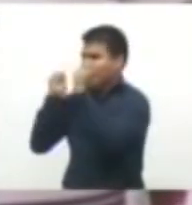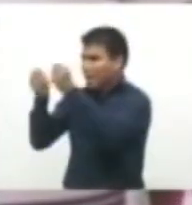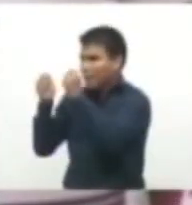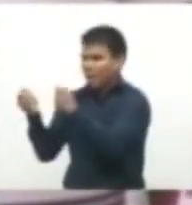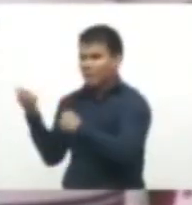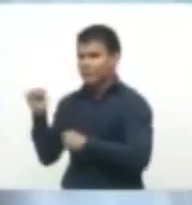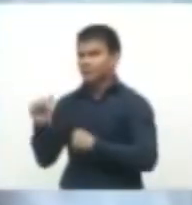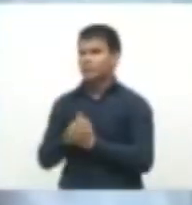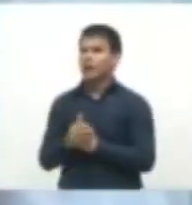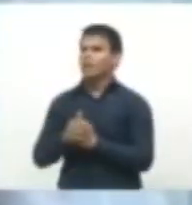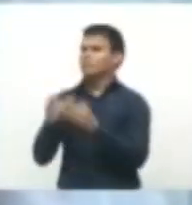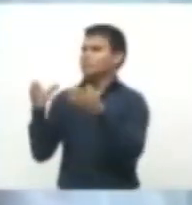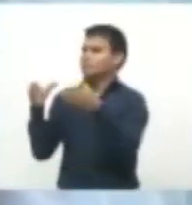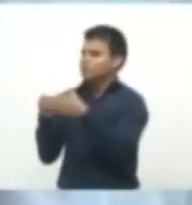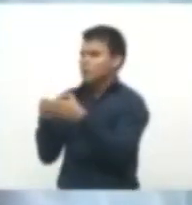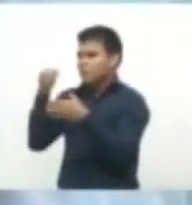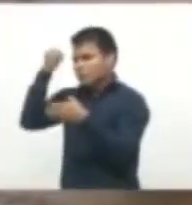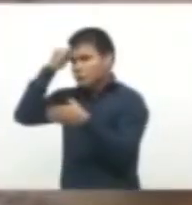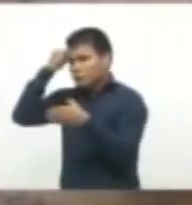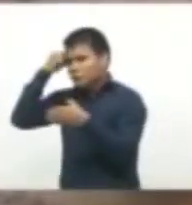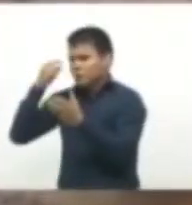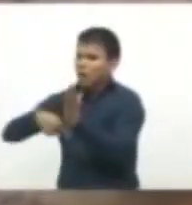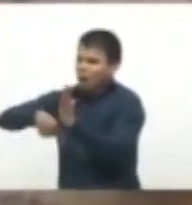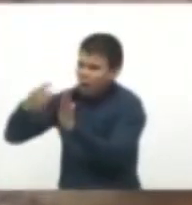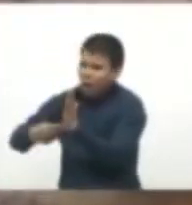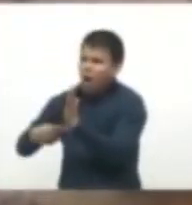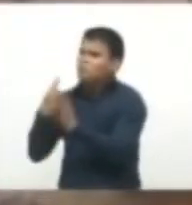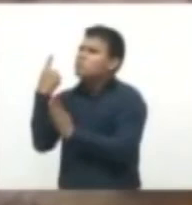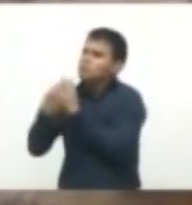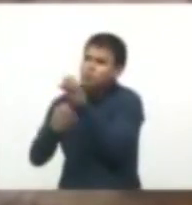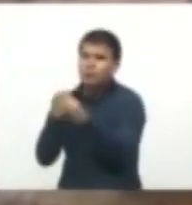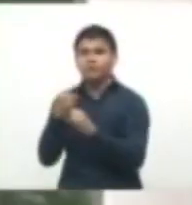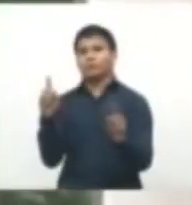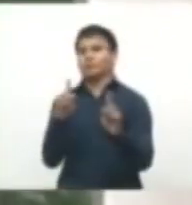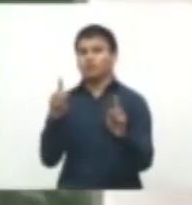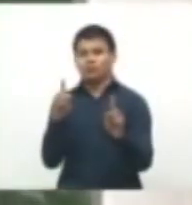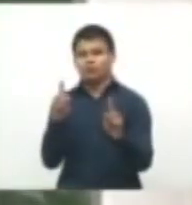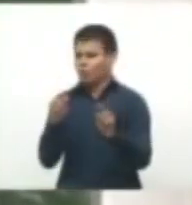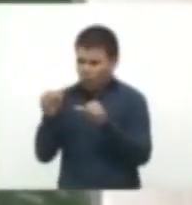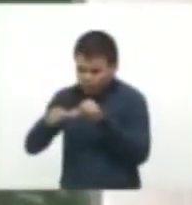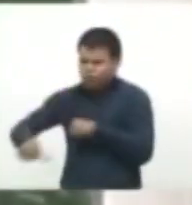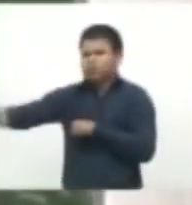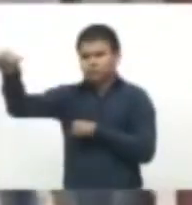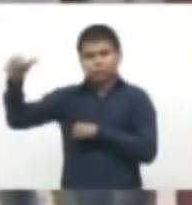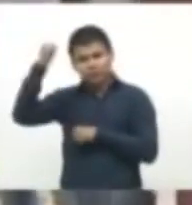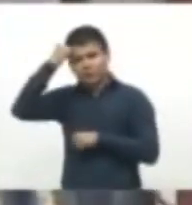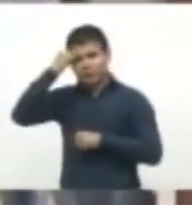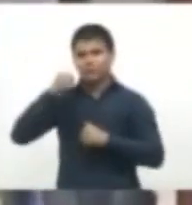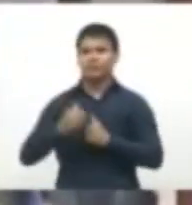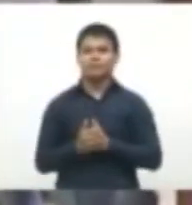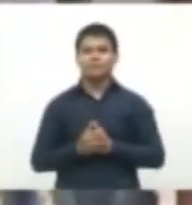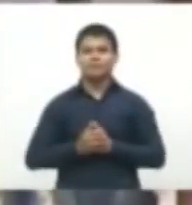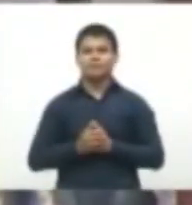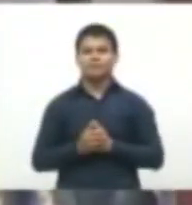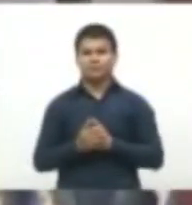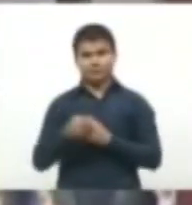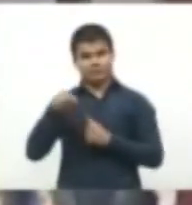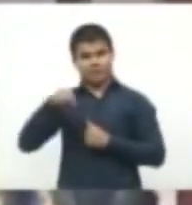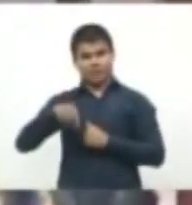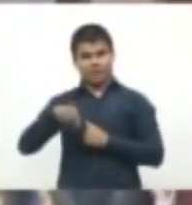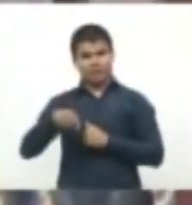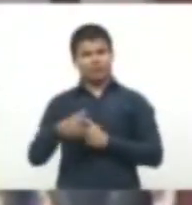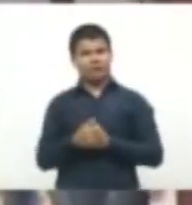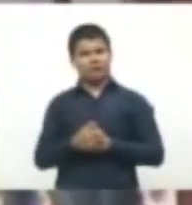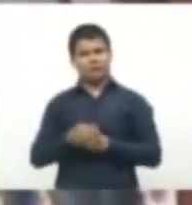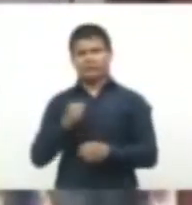ni comunitarios. Los baños urgen de intervención, pero los recursos de gratuidad no llegan hace 4 años. Aquí pues se ha subsistido,